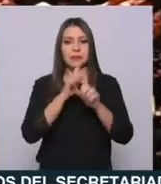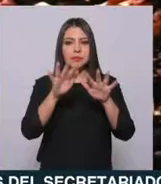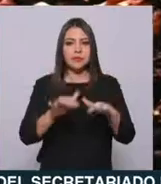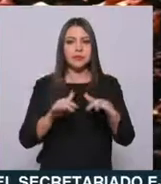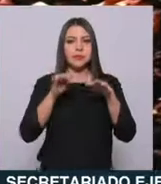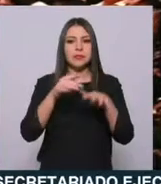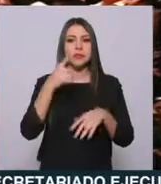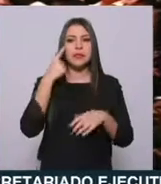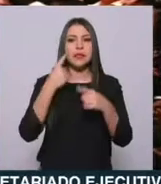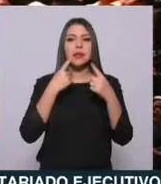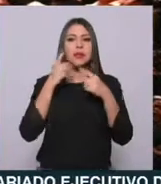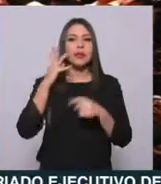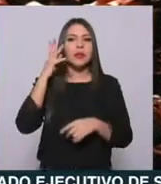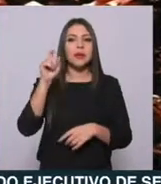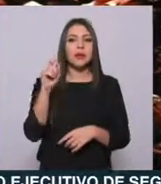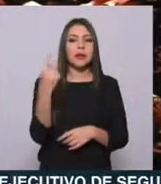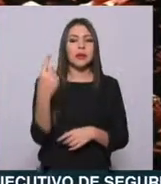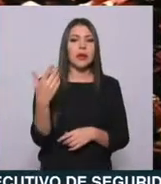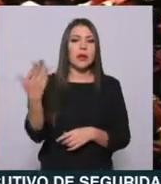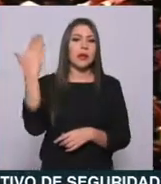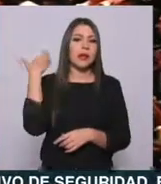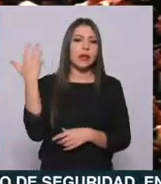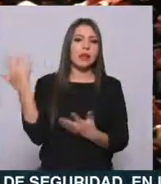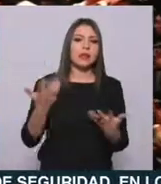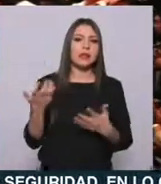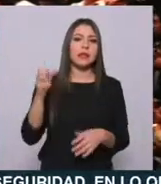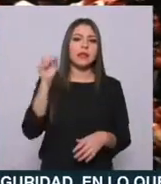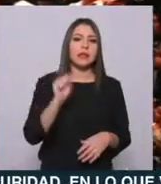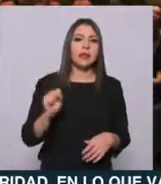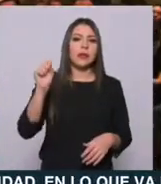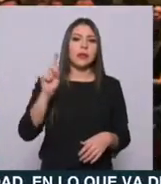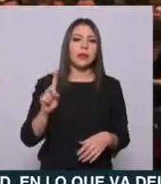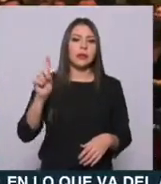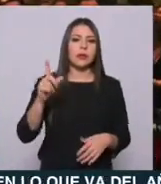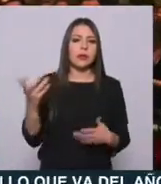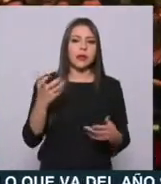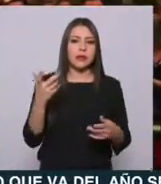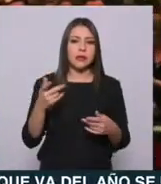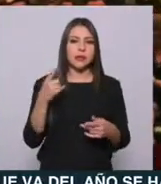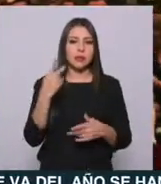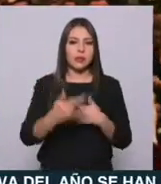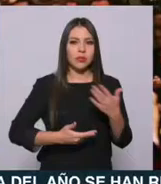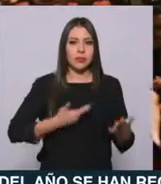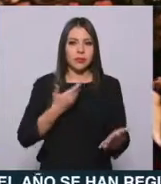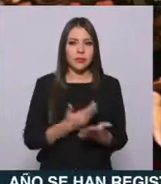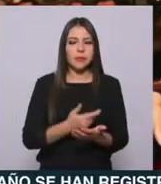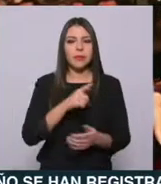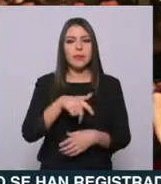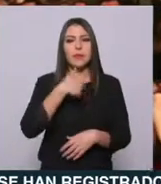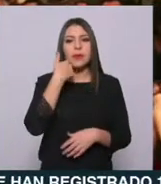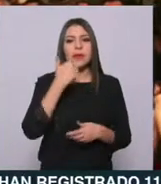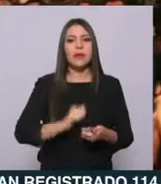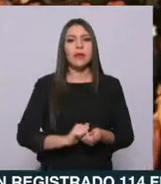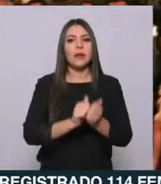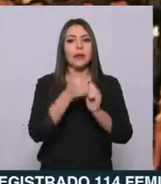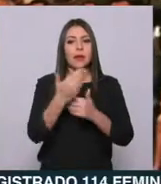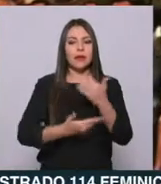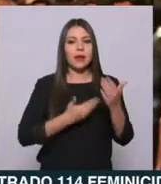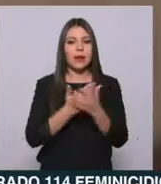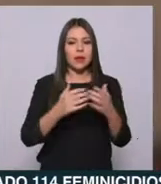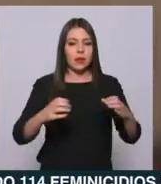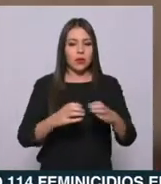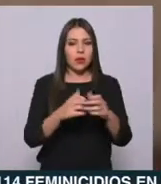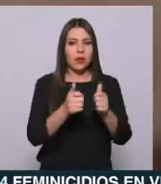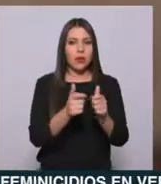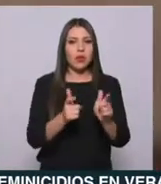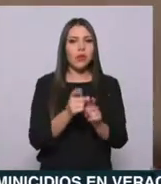Futuro 21, que se realizó el fin de semana pasado. Mire, esta iniciativa busca convertirse en un partido político y dejar atrás